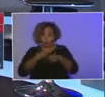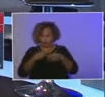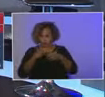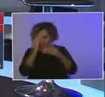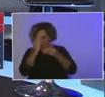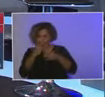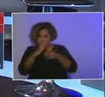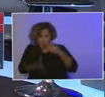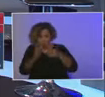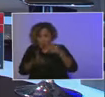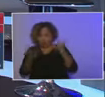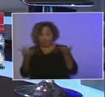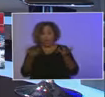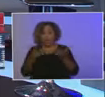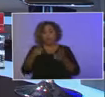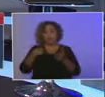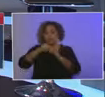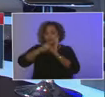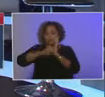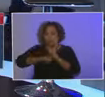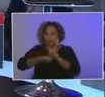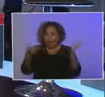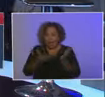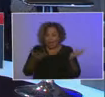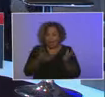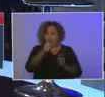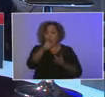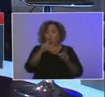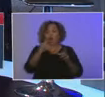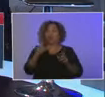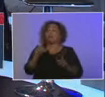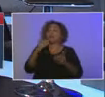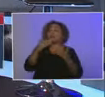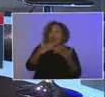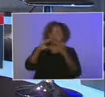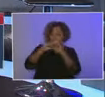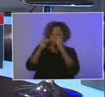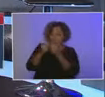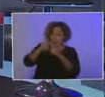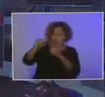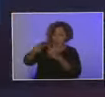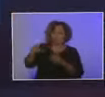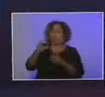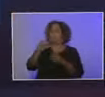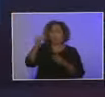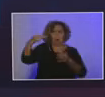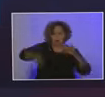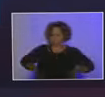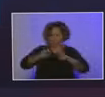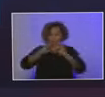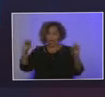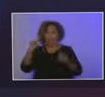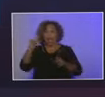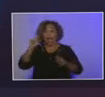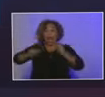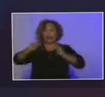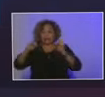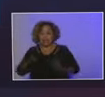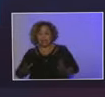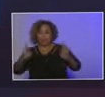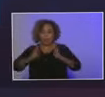concluyendo, destacamos lo siguiente: si no fuera por las organizaciones sin fines de lucro y por los artistas y